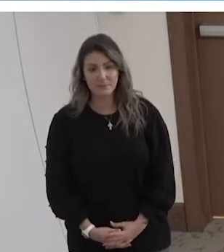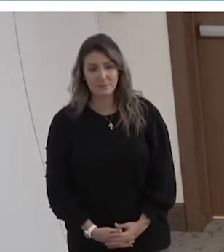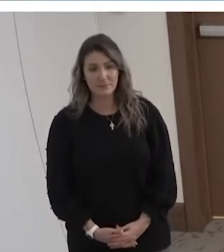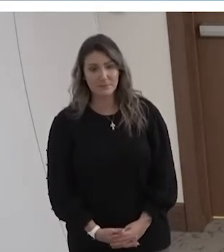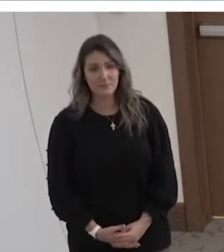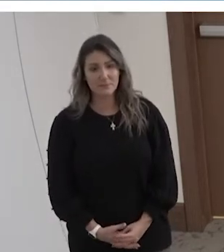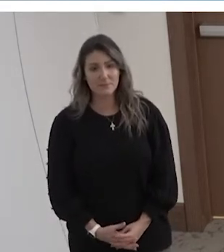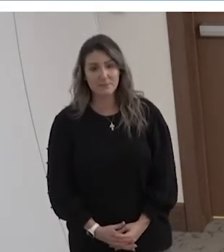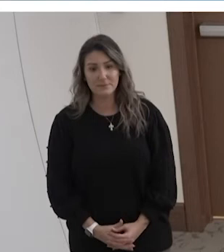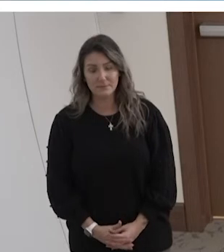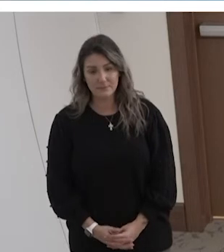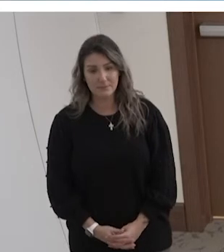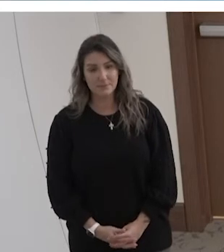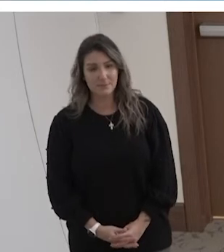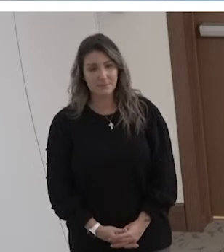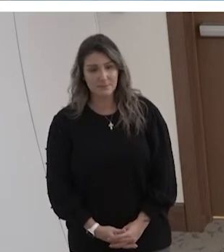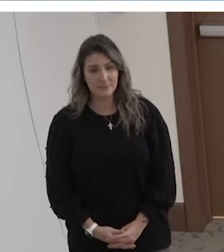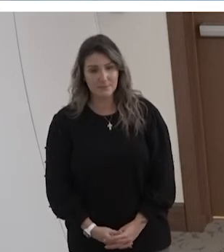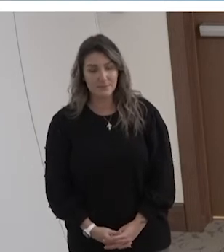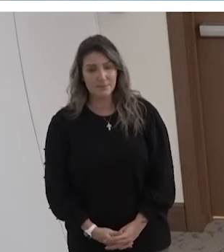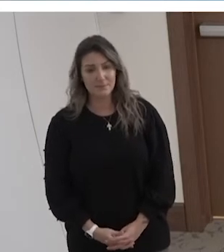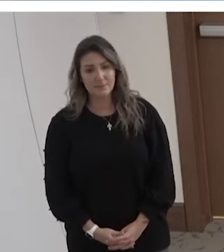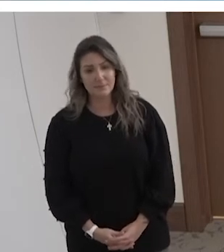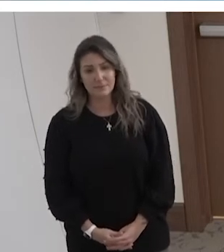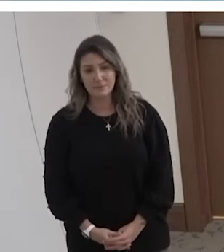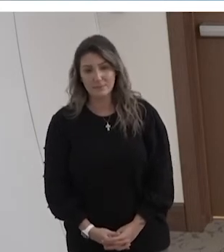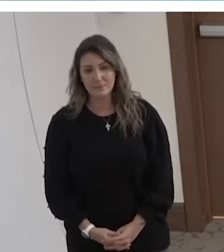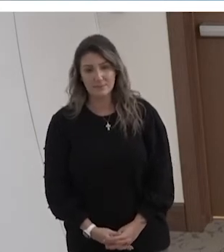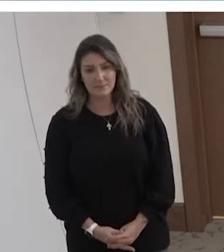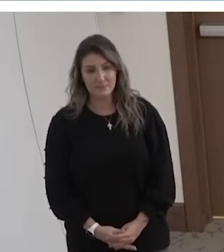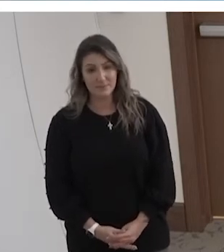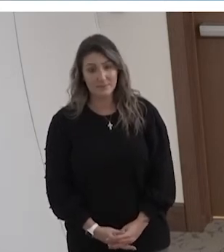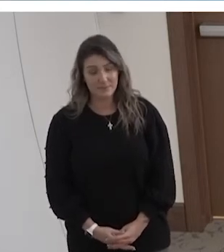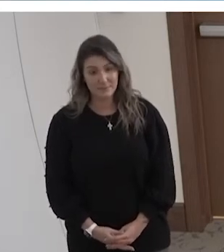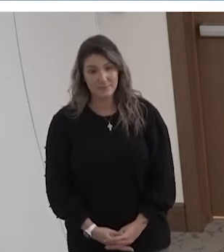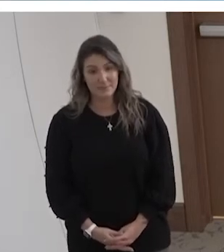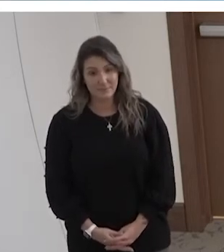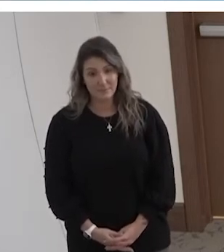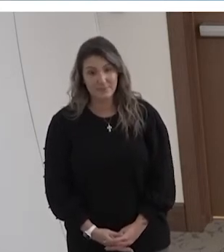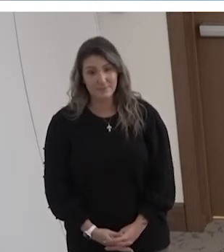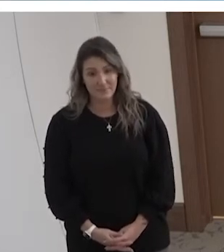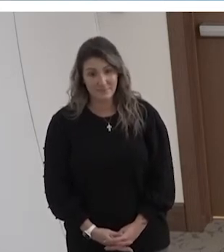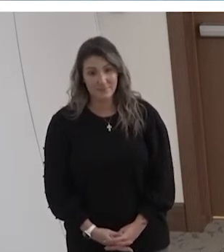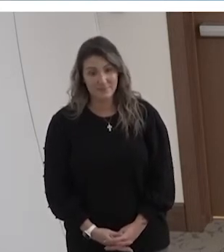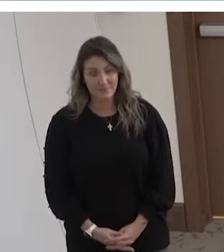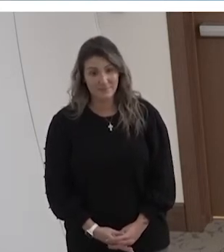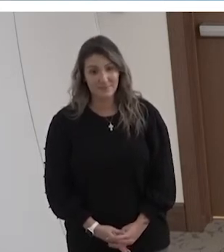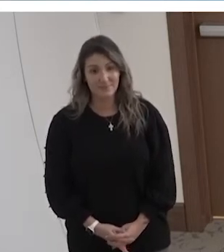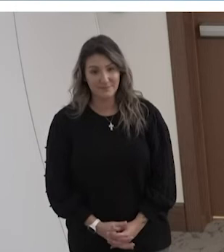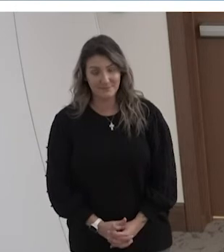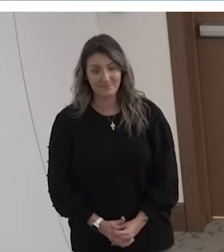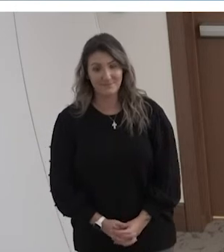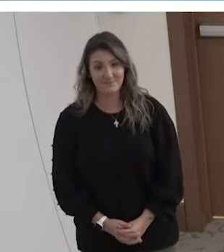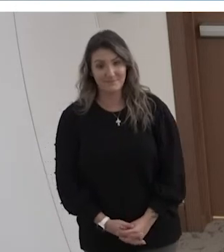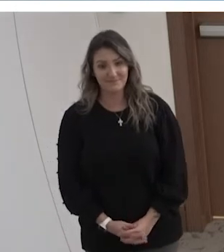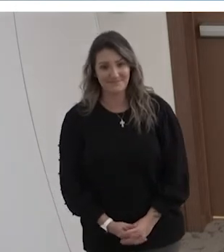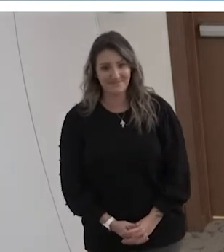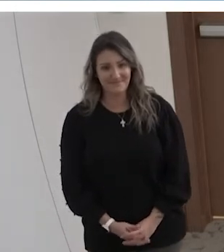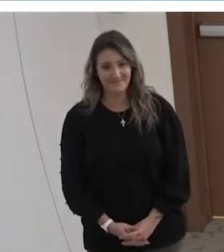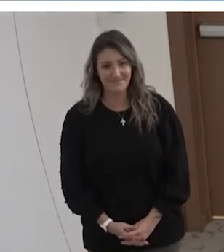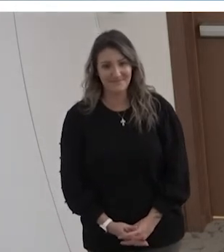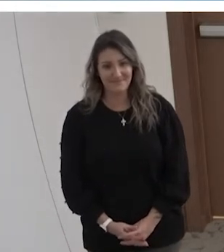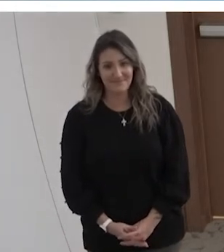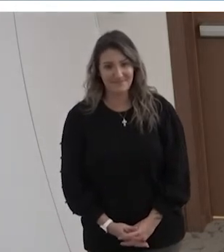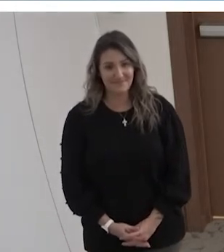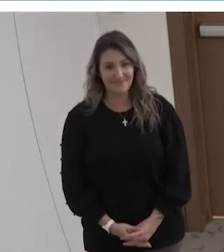la muerte con el COVID 10 veces más. O sea, que alguien que no que